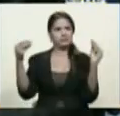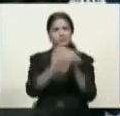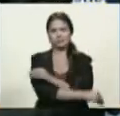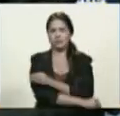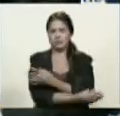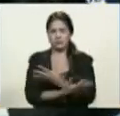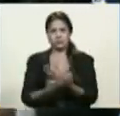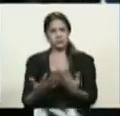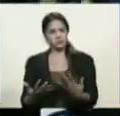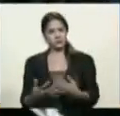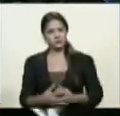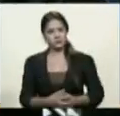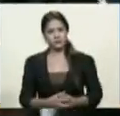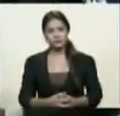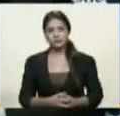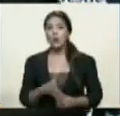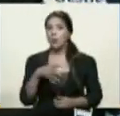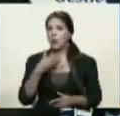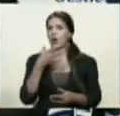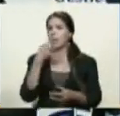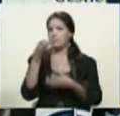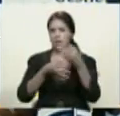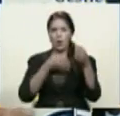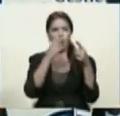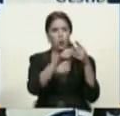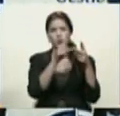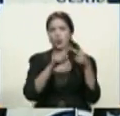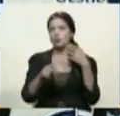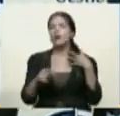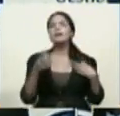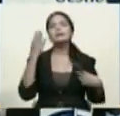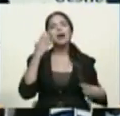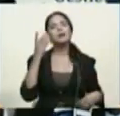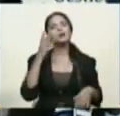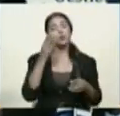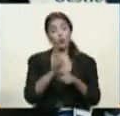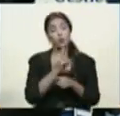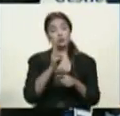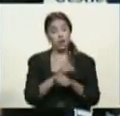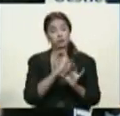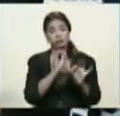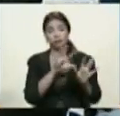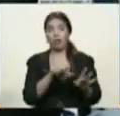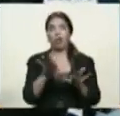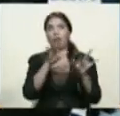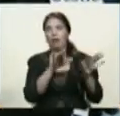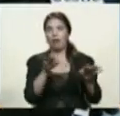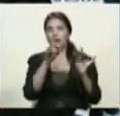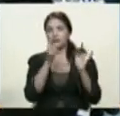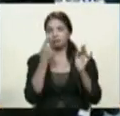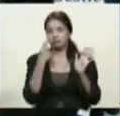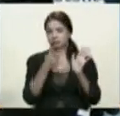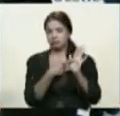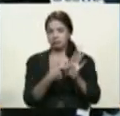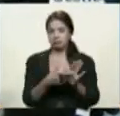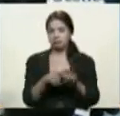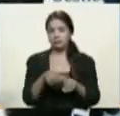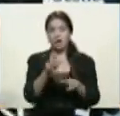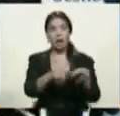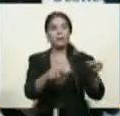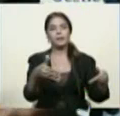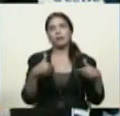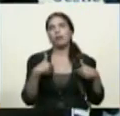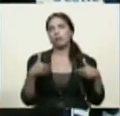agregar otro caso muy sonado que fue usado incluso yo diría utilizando las víctimas